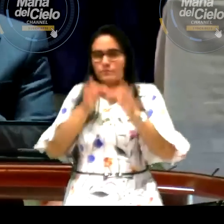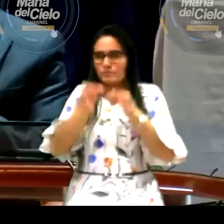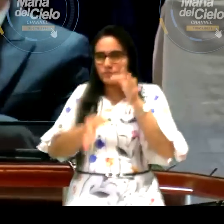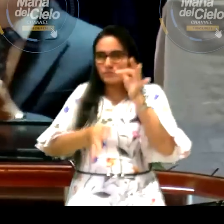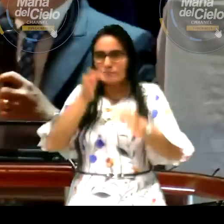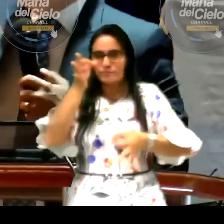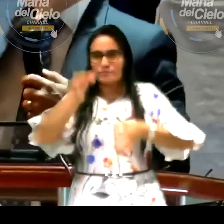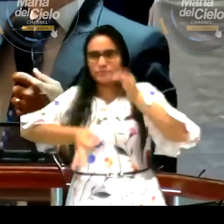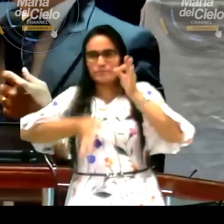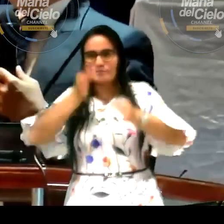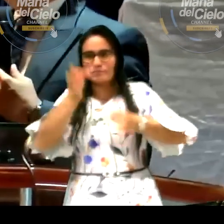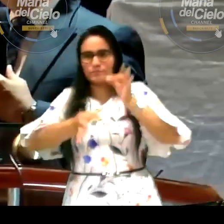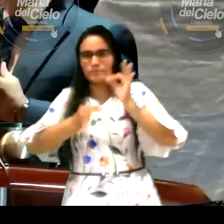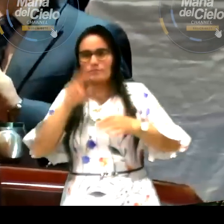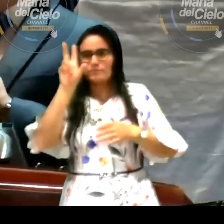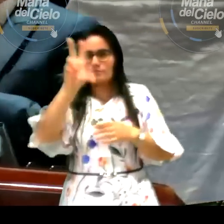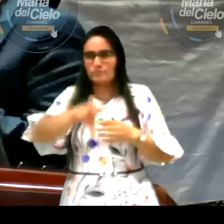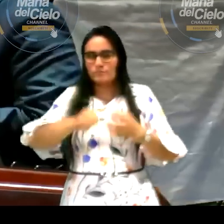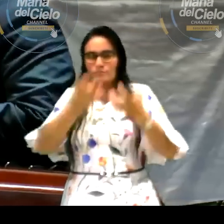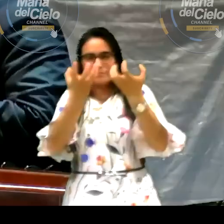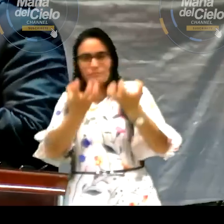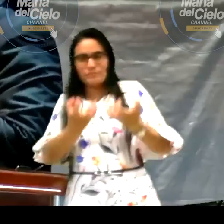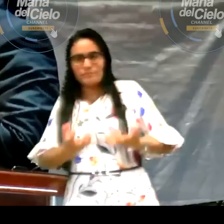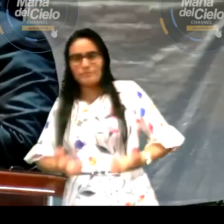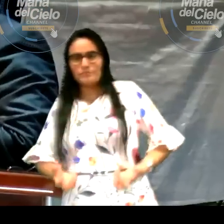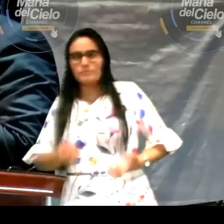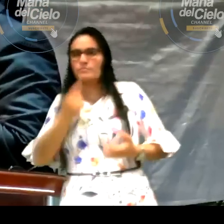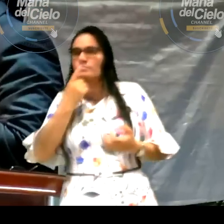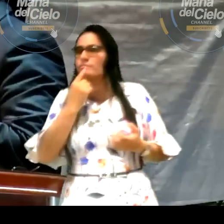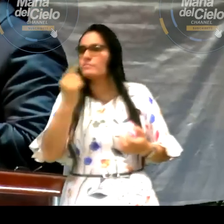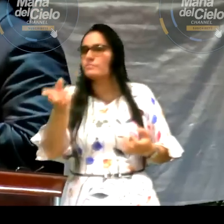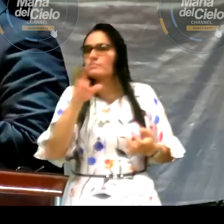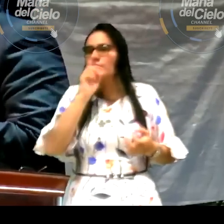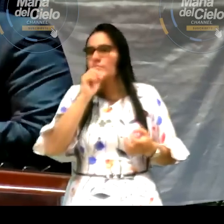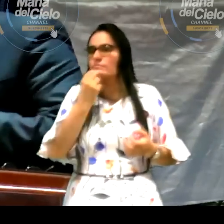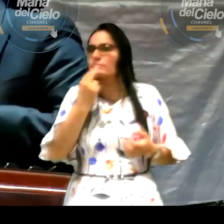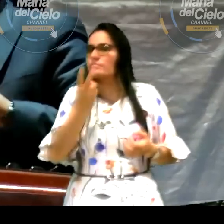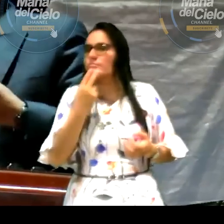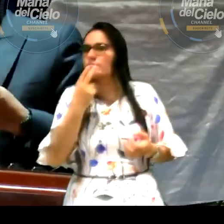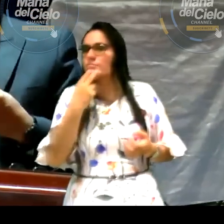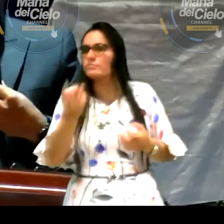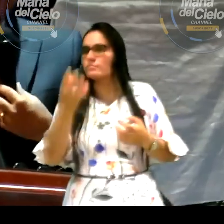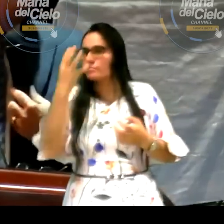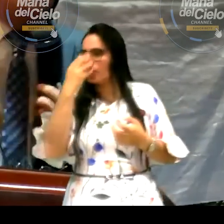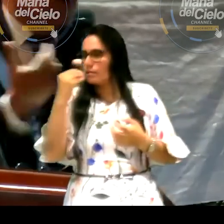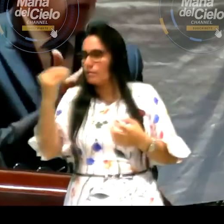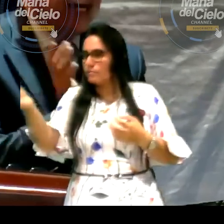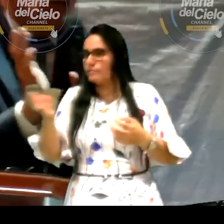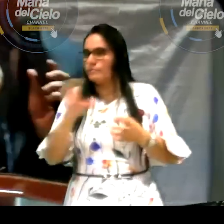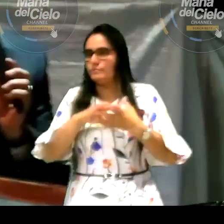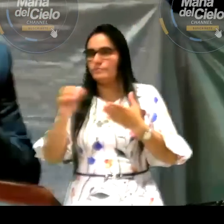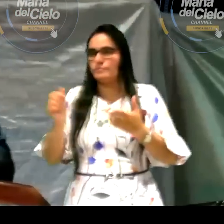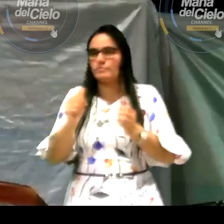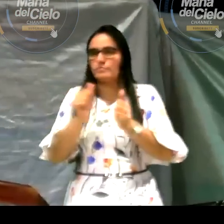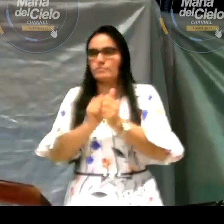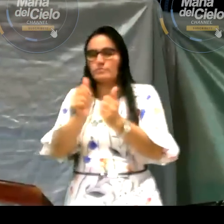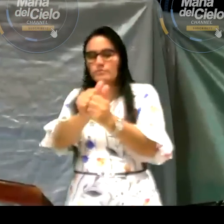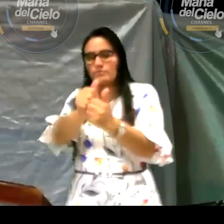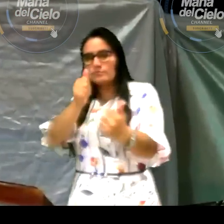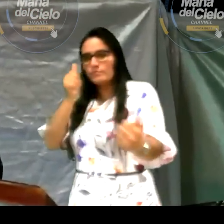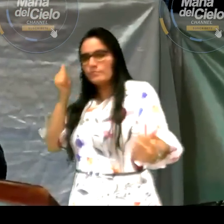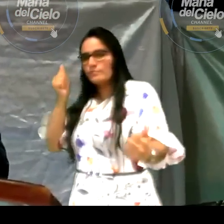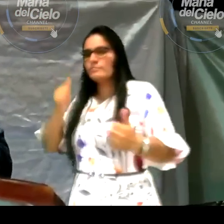quería infamarla. O sea, no quería hablar mal de ella. Más bien quería desaparecerse, como lo haría cualquiera de